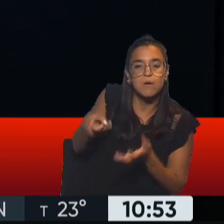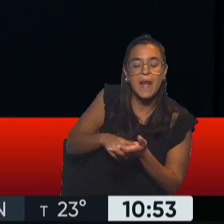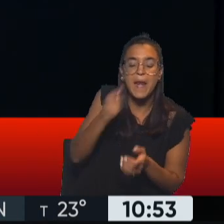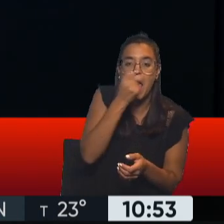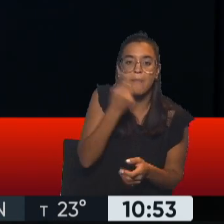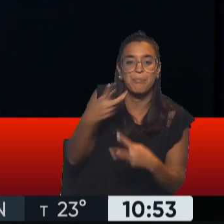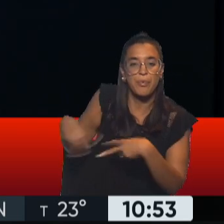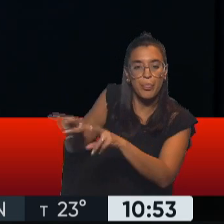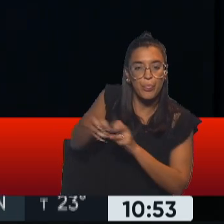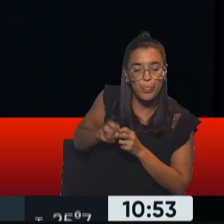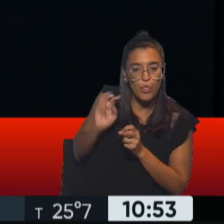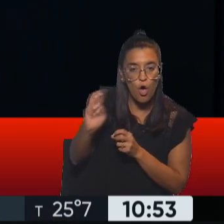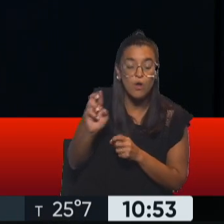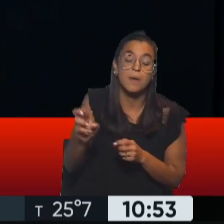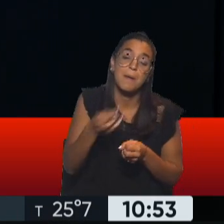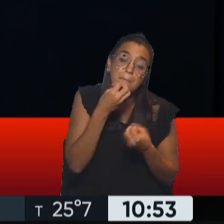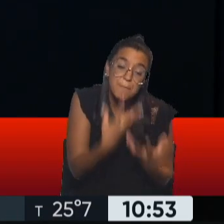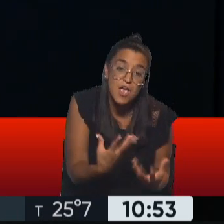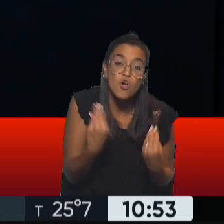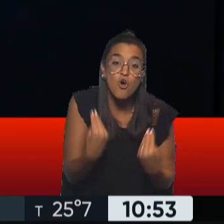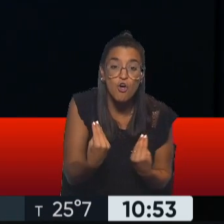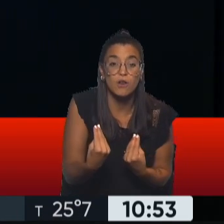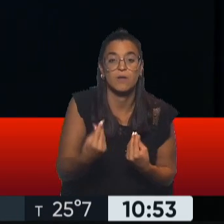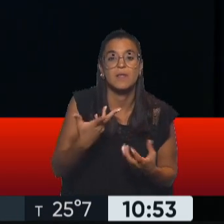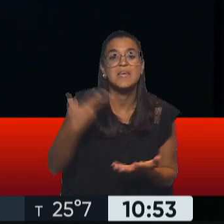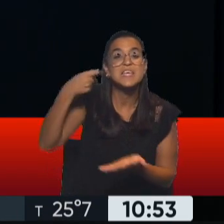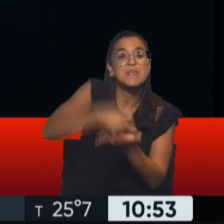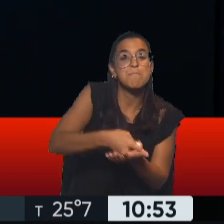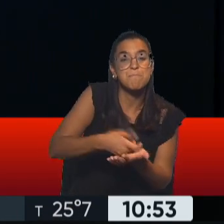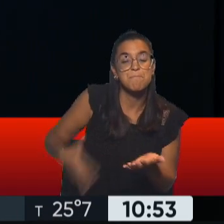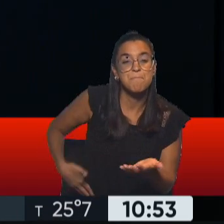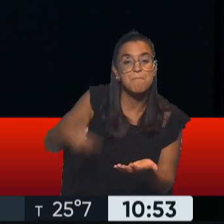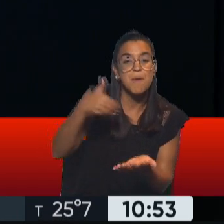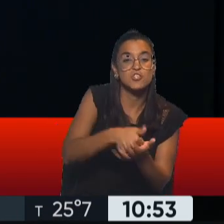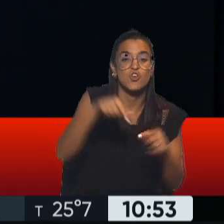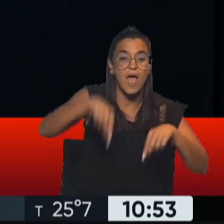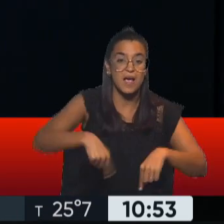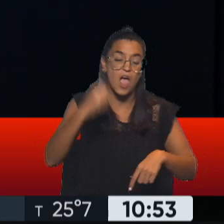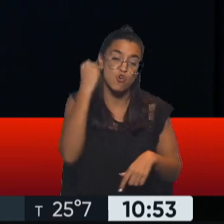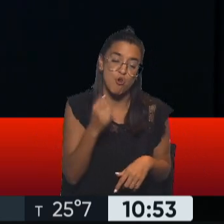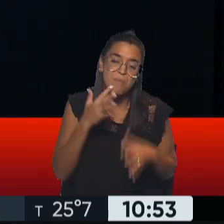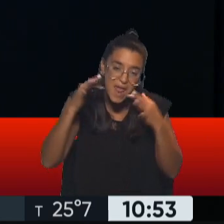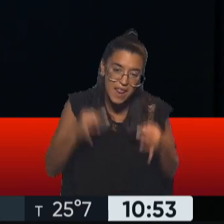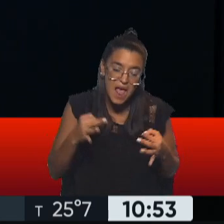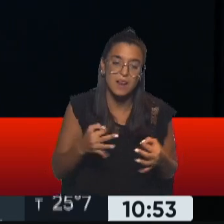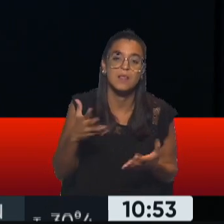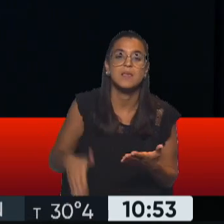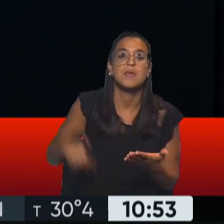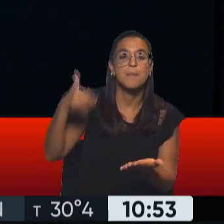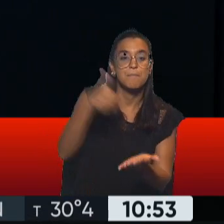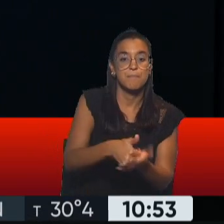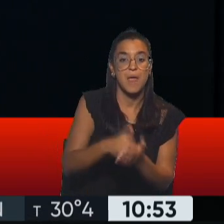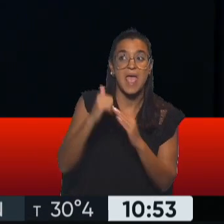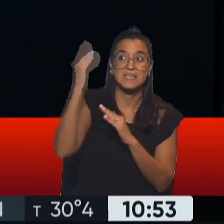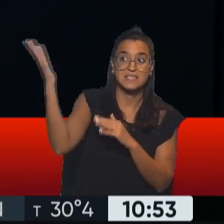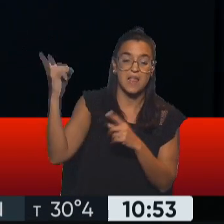inmediatos, y sí se facilite la inversión en la economía real, incluyendo la inversión